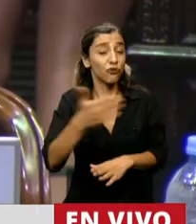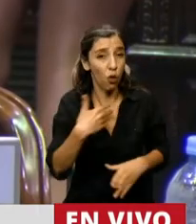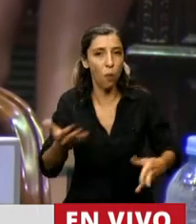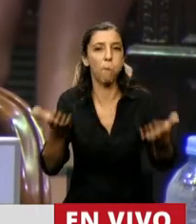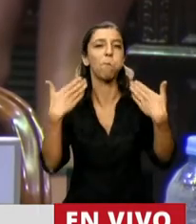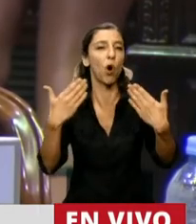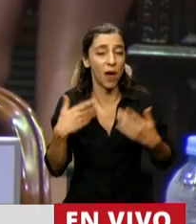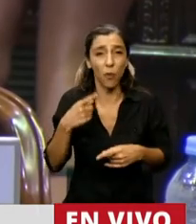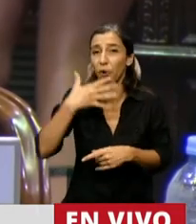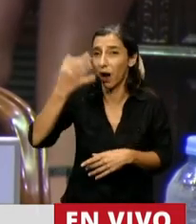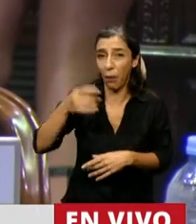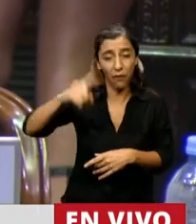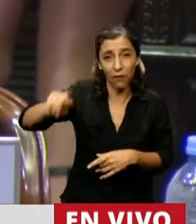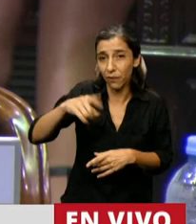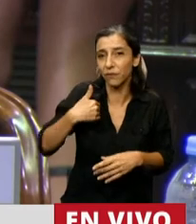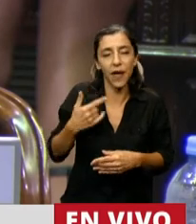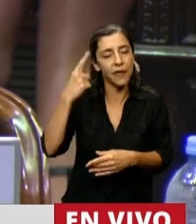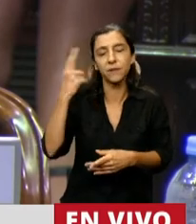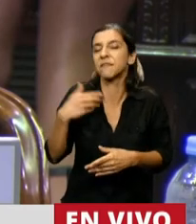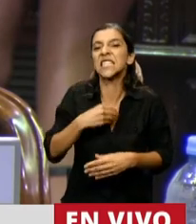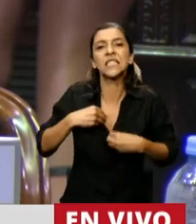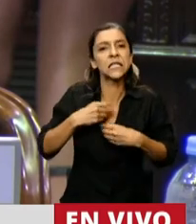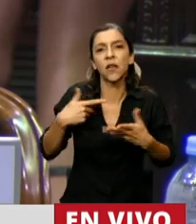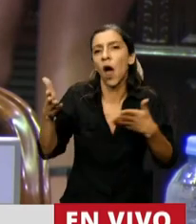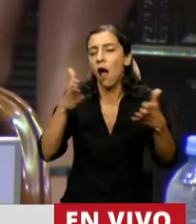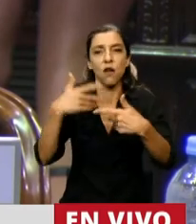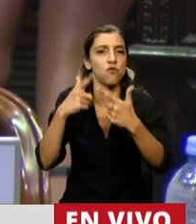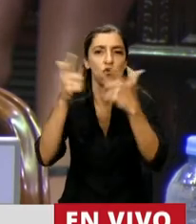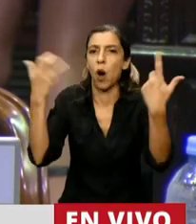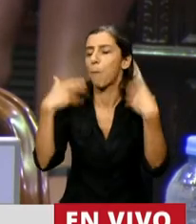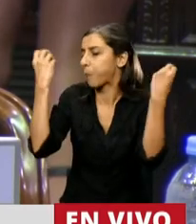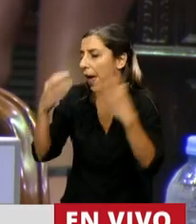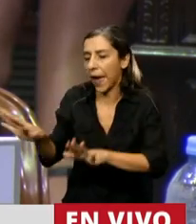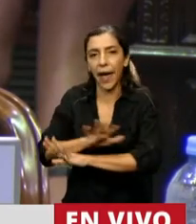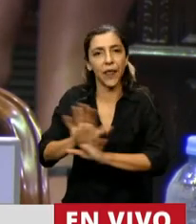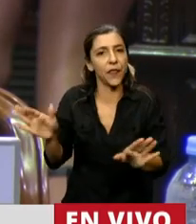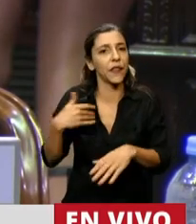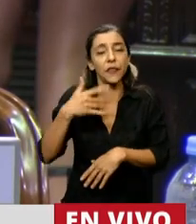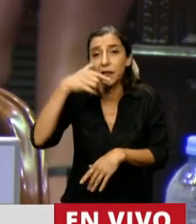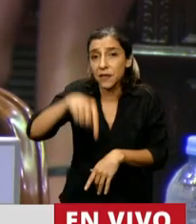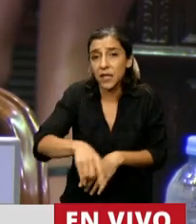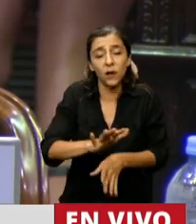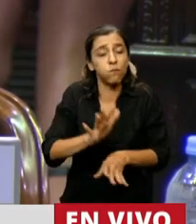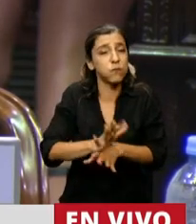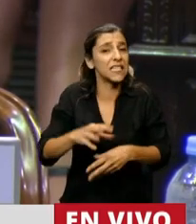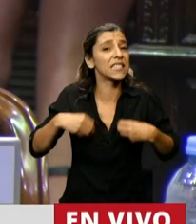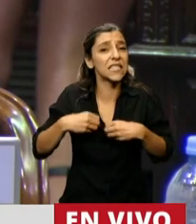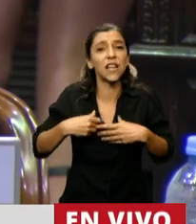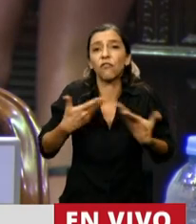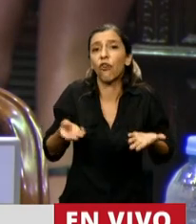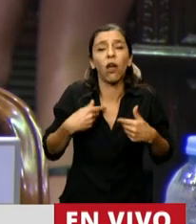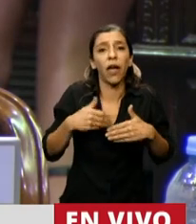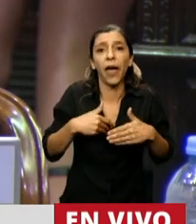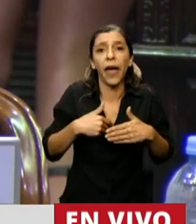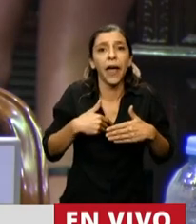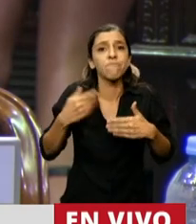los ratico que están en lo perdido que están un rumbo que nos logre sacar de pozo en el que nadie sabe